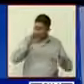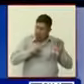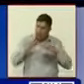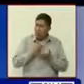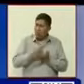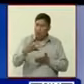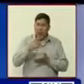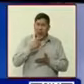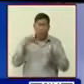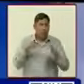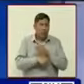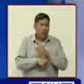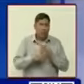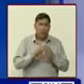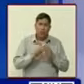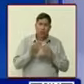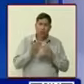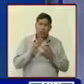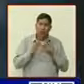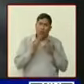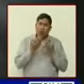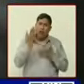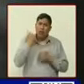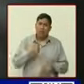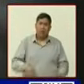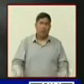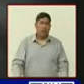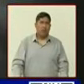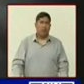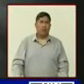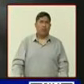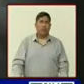encontrar a quien mató a su ser querido.